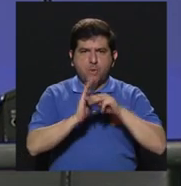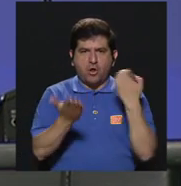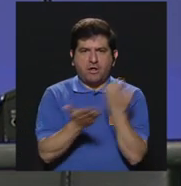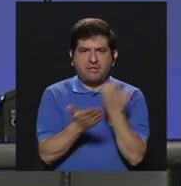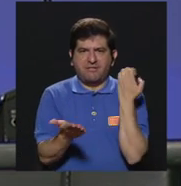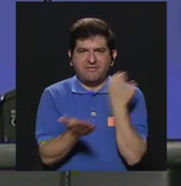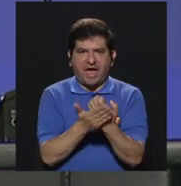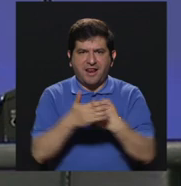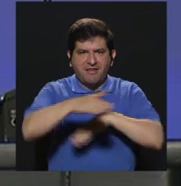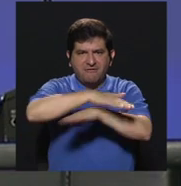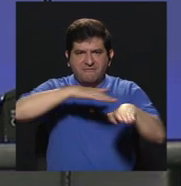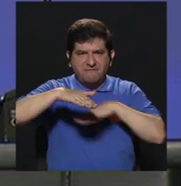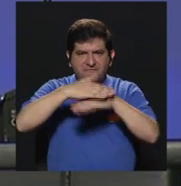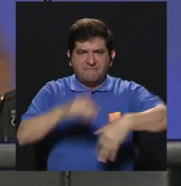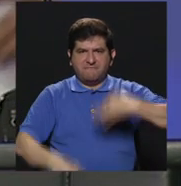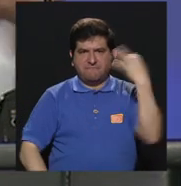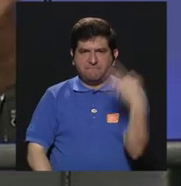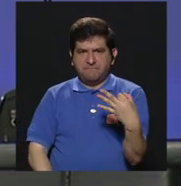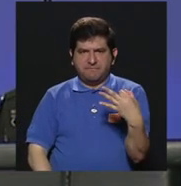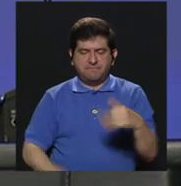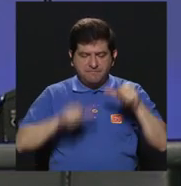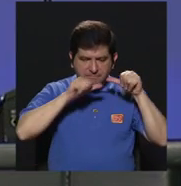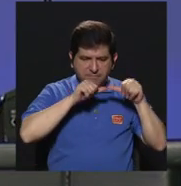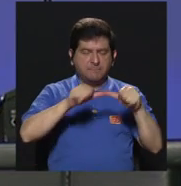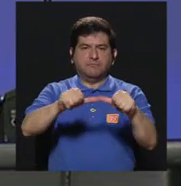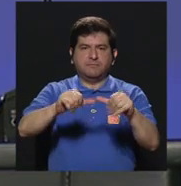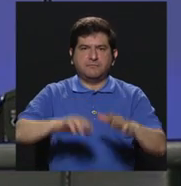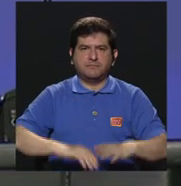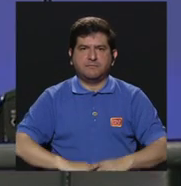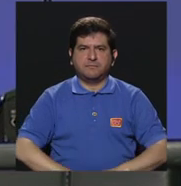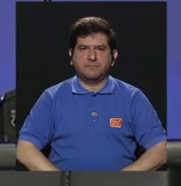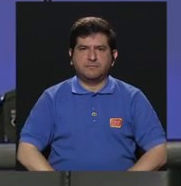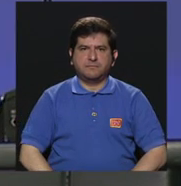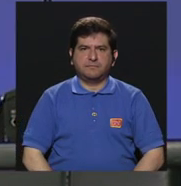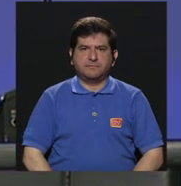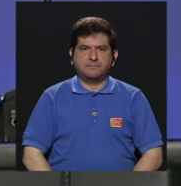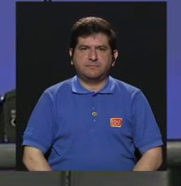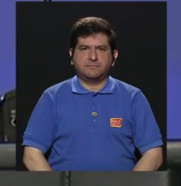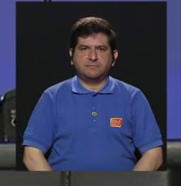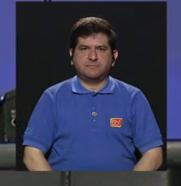económico sustentable y sostenible.